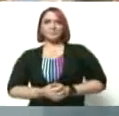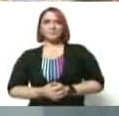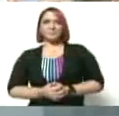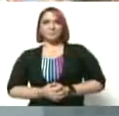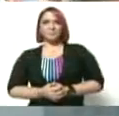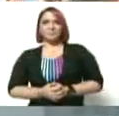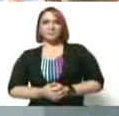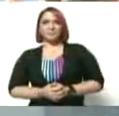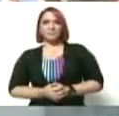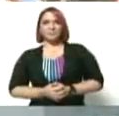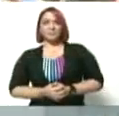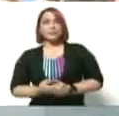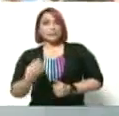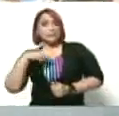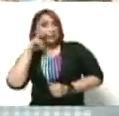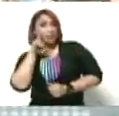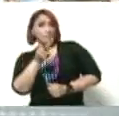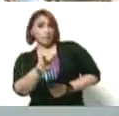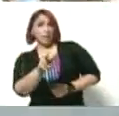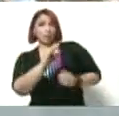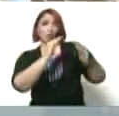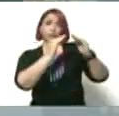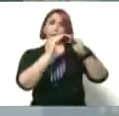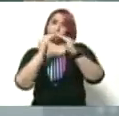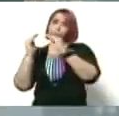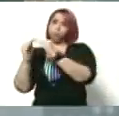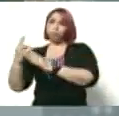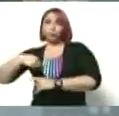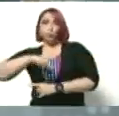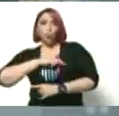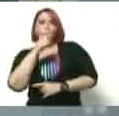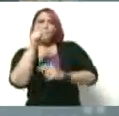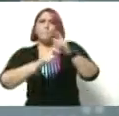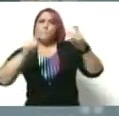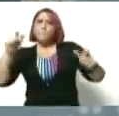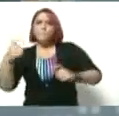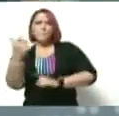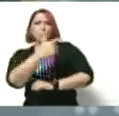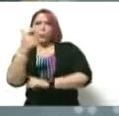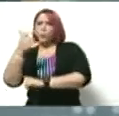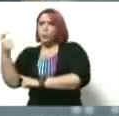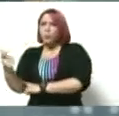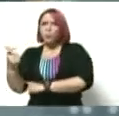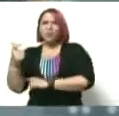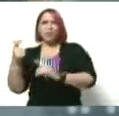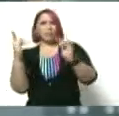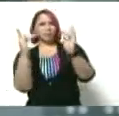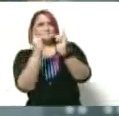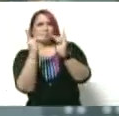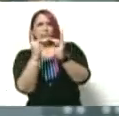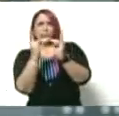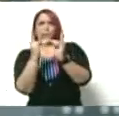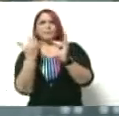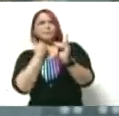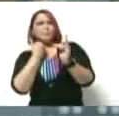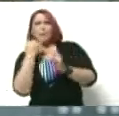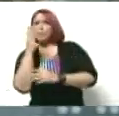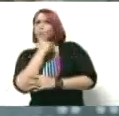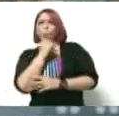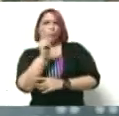yo estoy viendo que en el casa por casa estamos buscando a personas que están en situación de cama que están enferma y no pueden